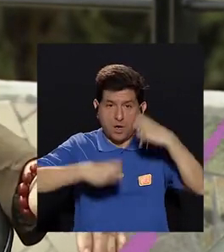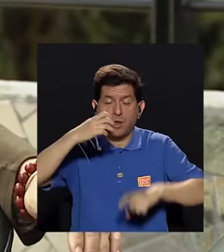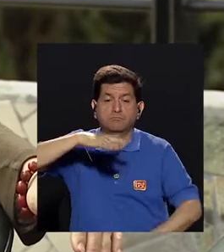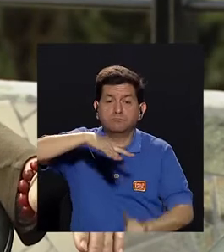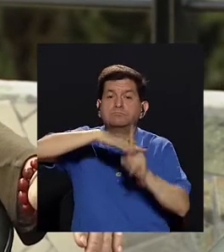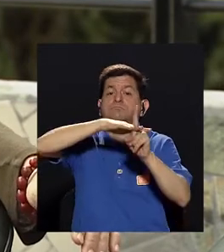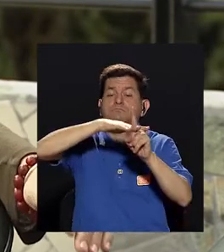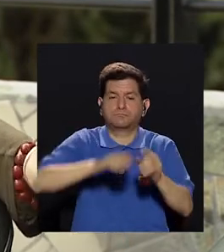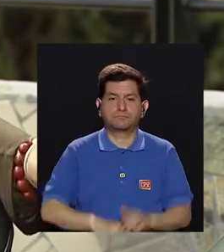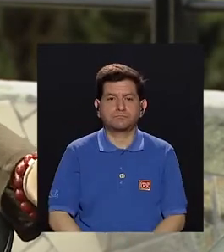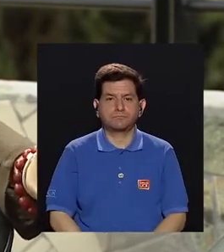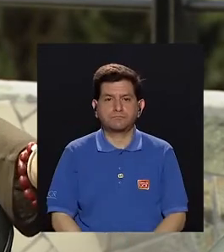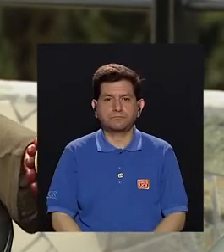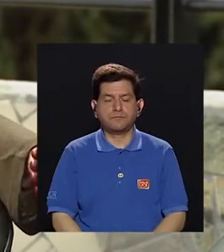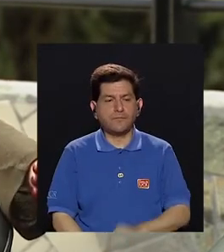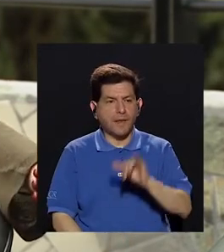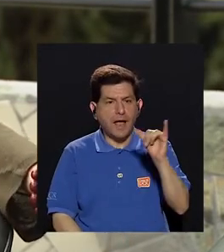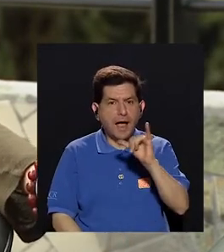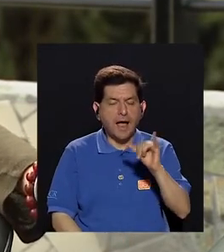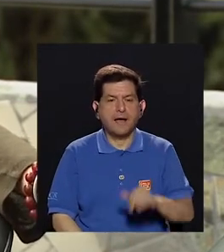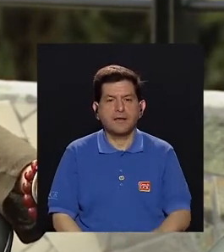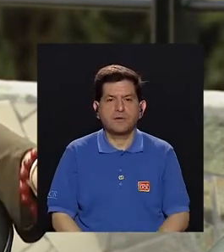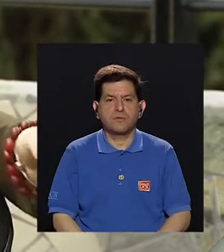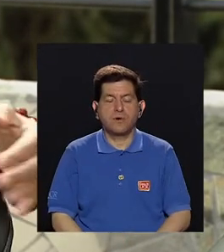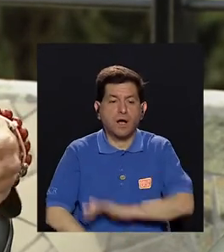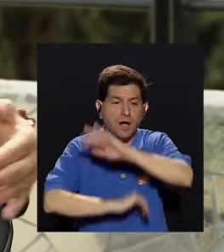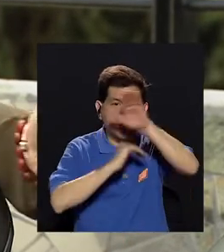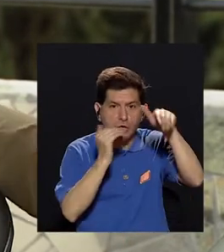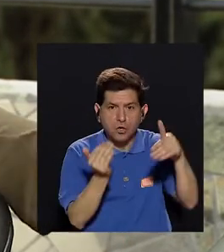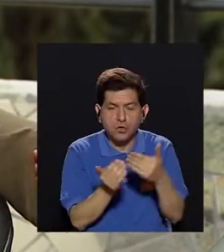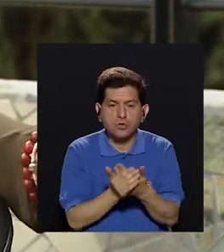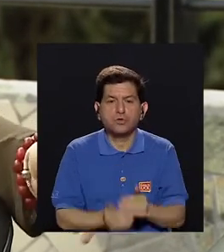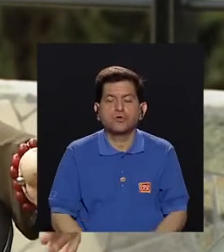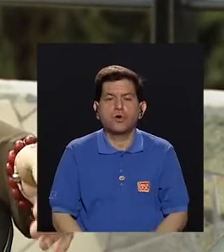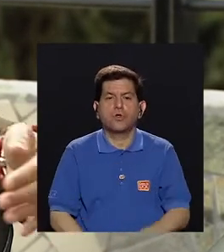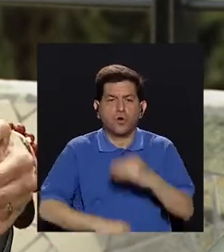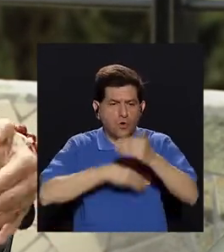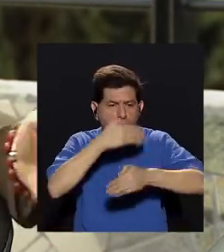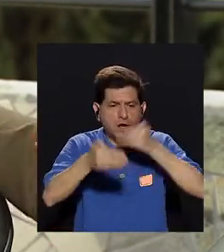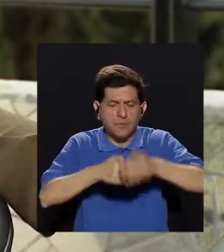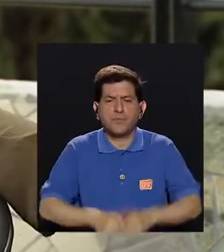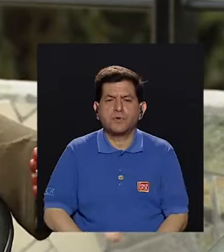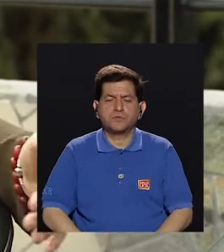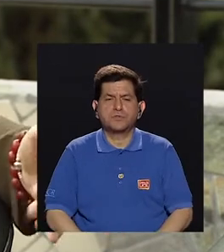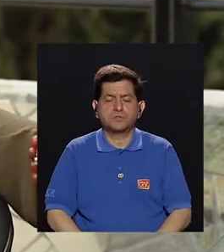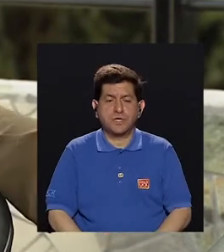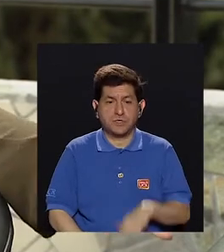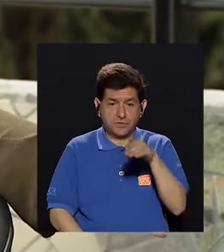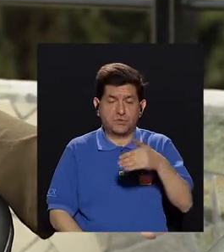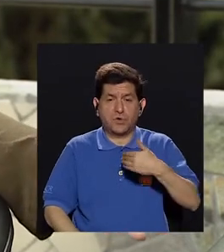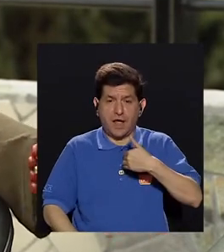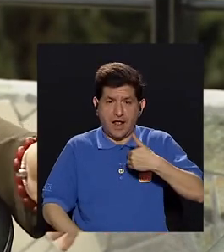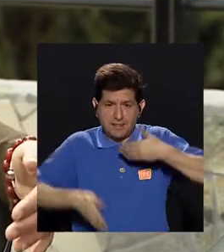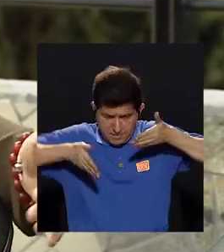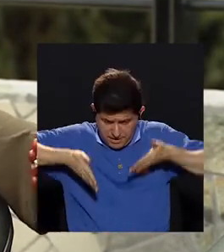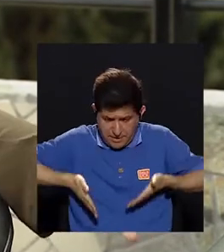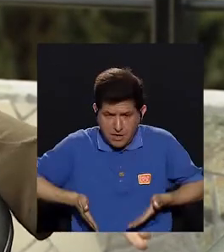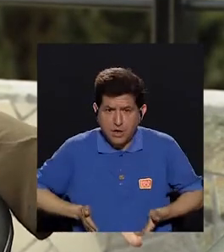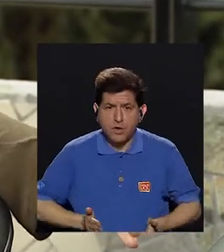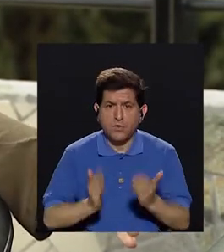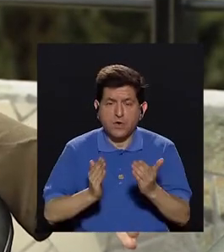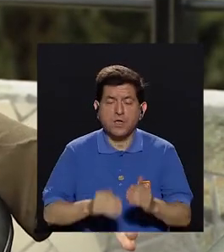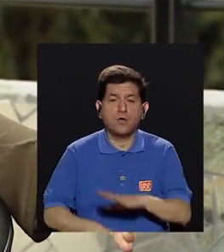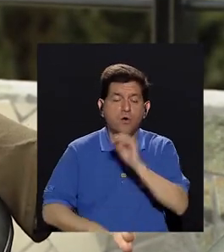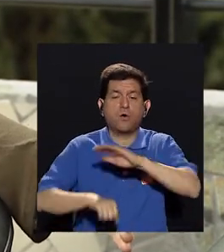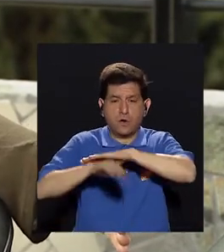problemas. Está también el área de toda la parte de procreación, ¿verdad? Toda la etapa reproductiva de la mujer y lo que tiene que ver